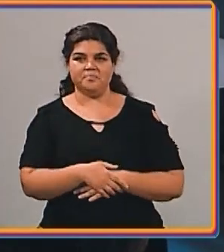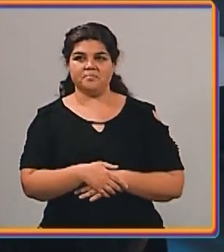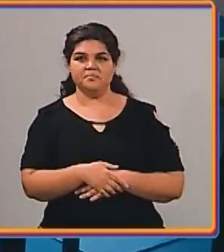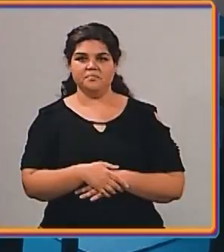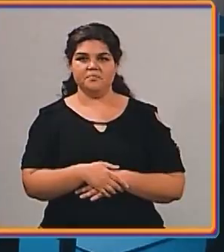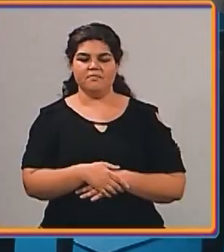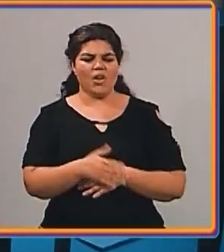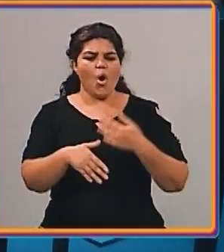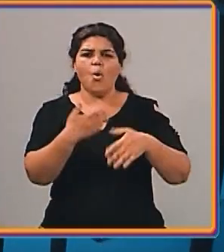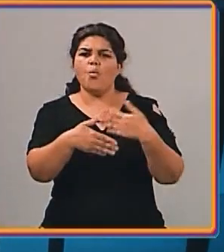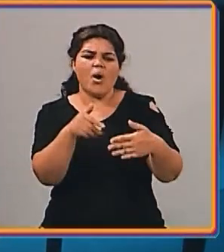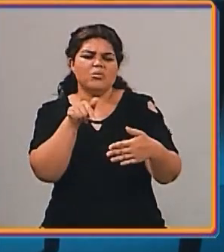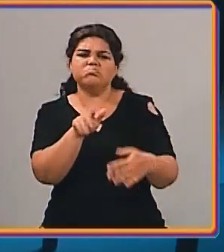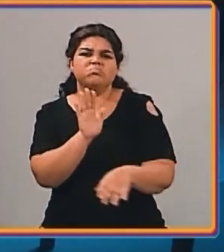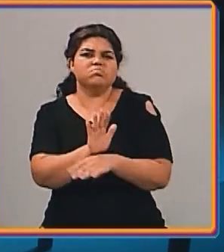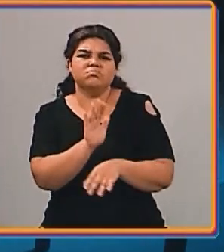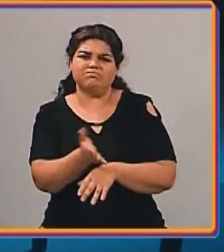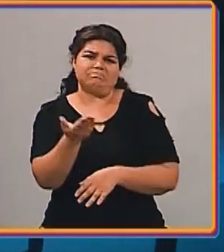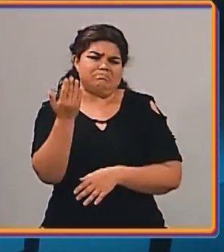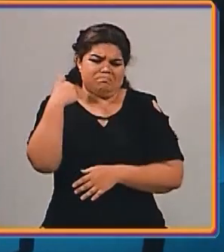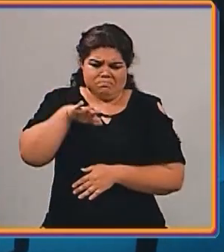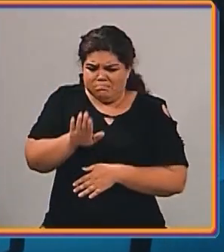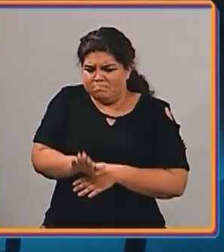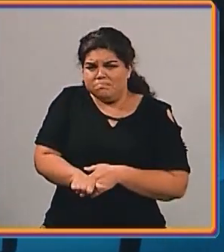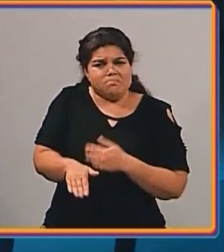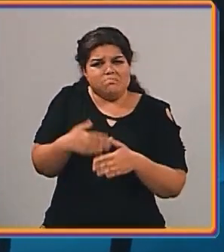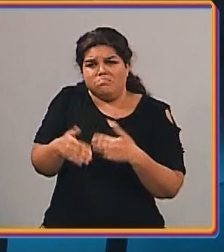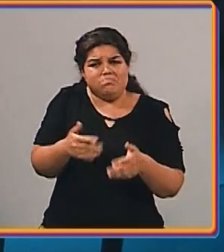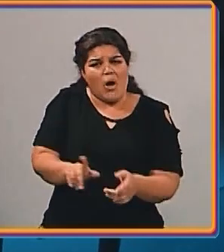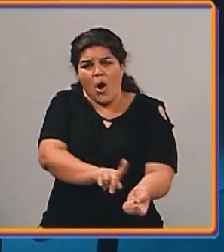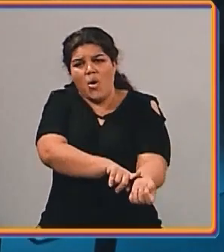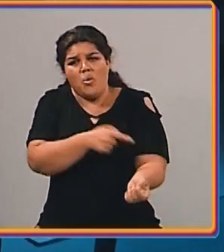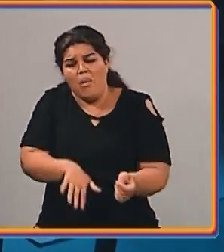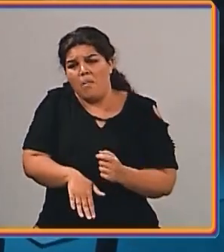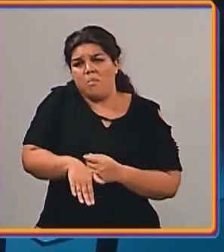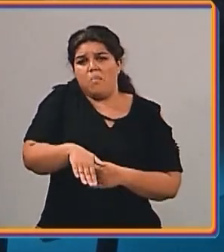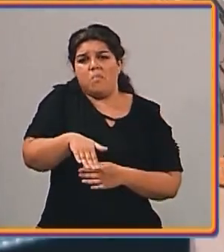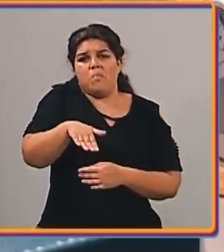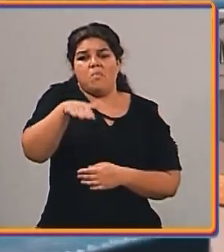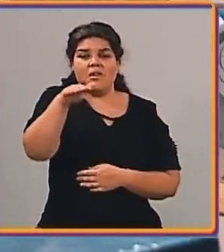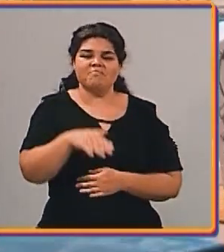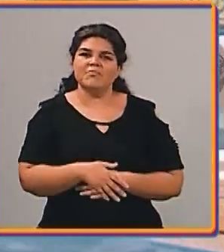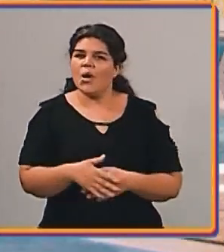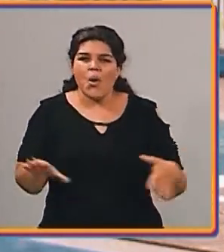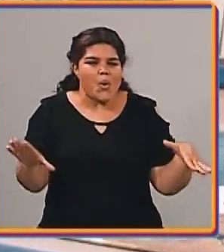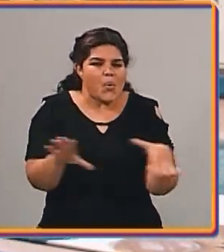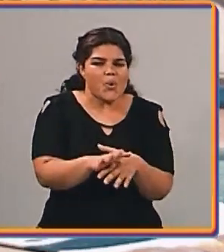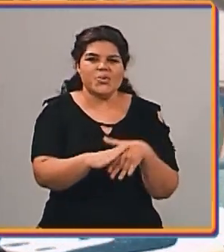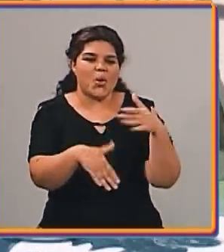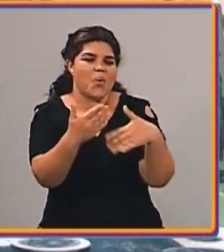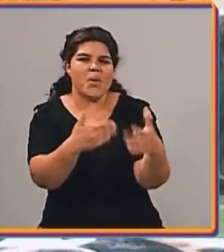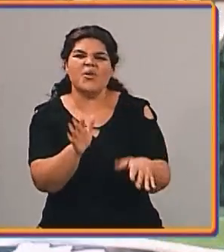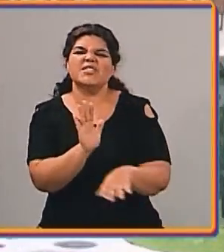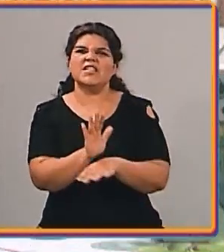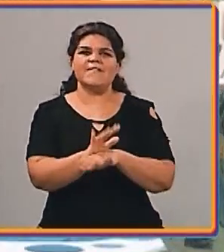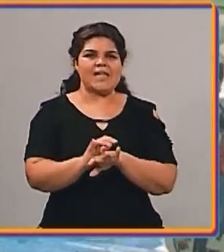Jugar es una actividad que nos acompaña desde la infancia. Es el momento que esperamos o buscamos para descomprimir las tensiones